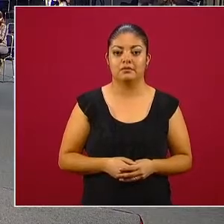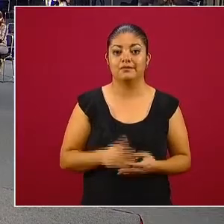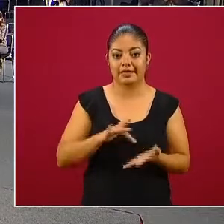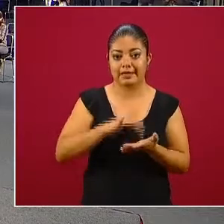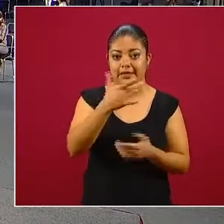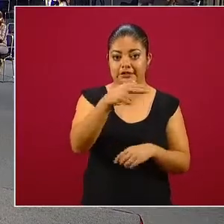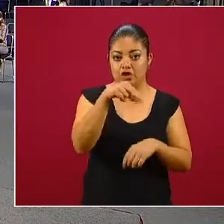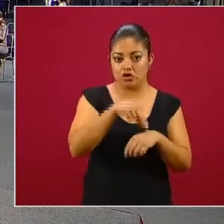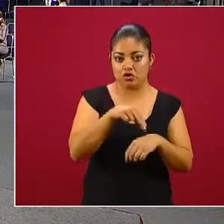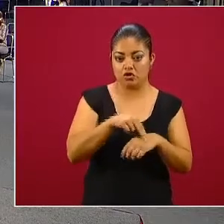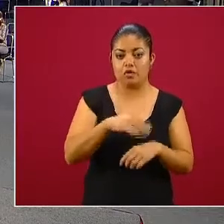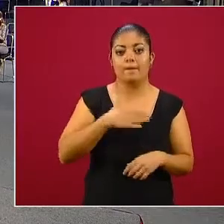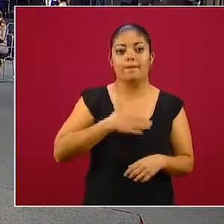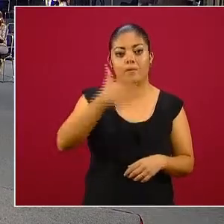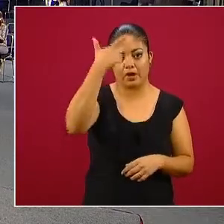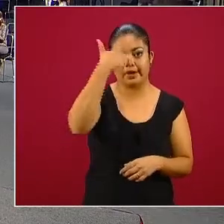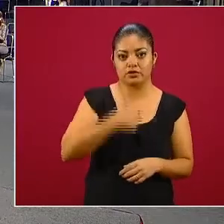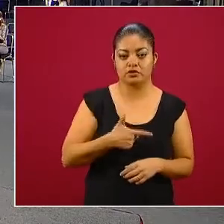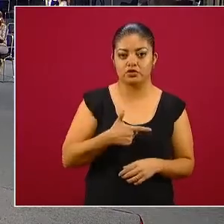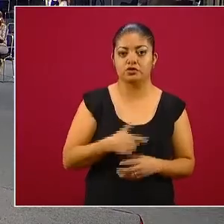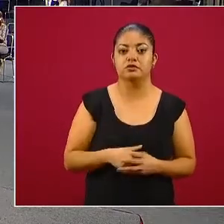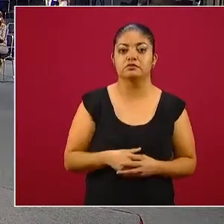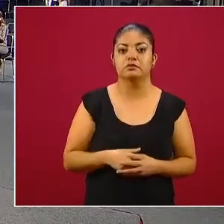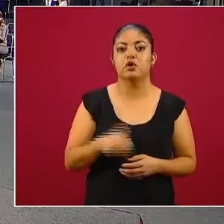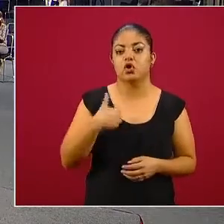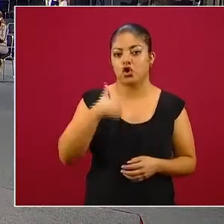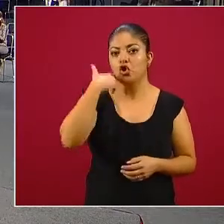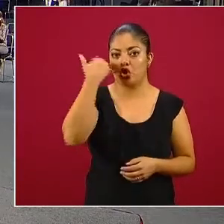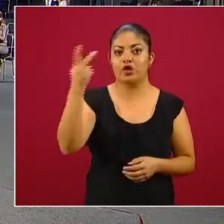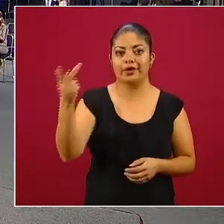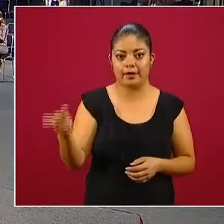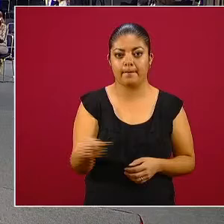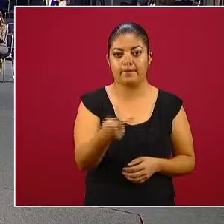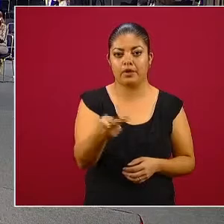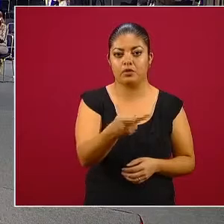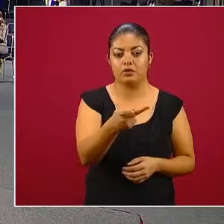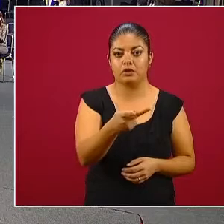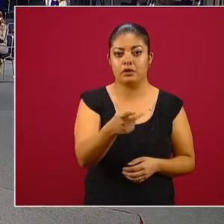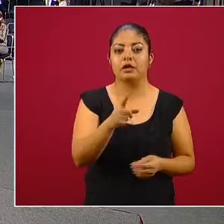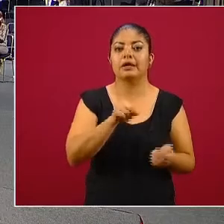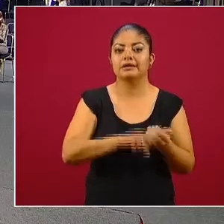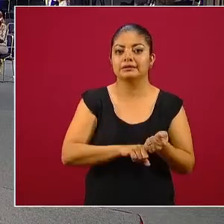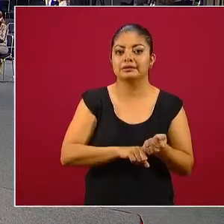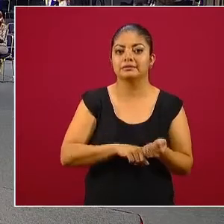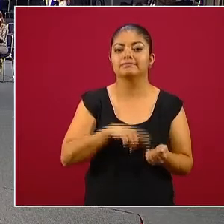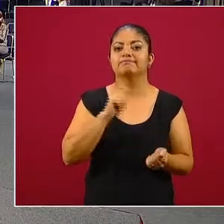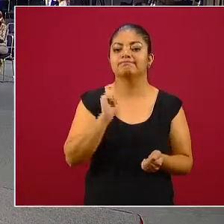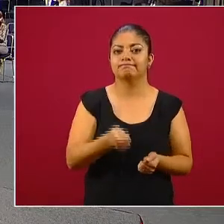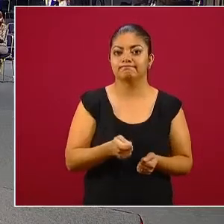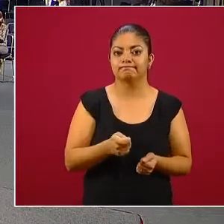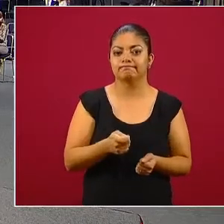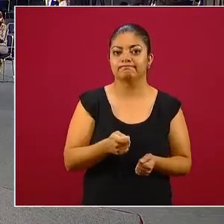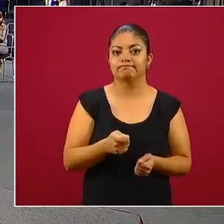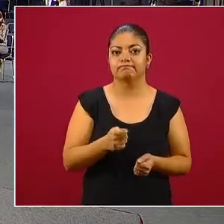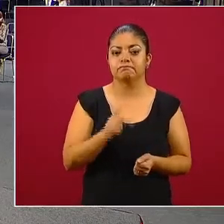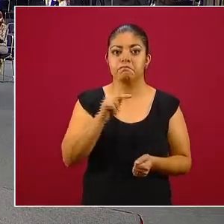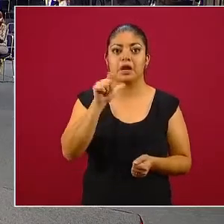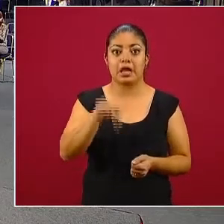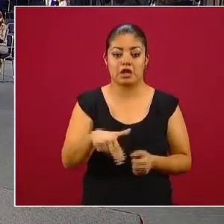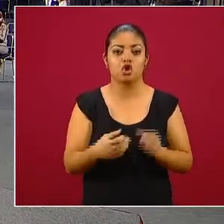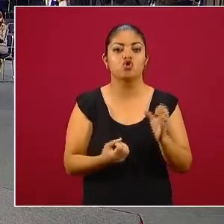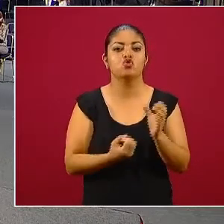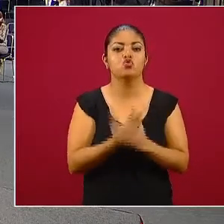Gracias, doctor. Buenas noches. Bueno, pues preguntarle referente al plan de la nueva